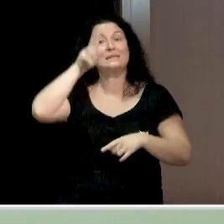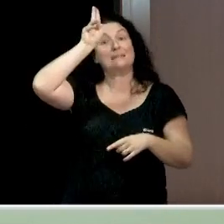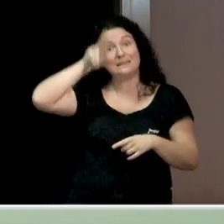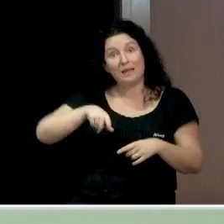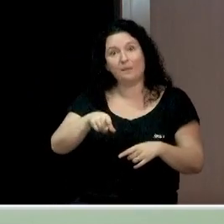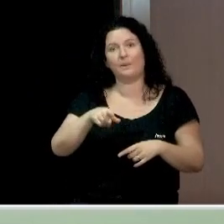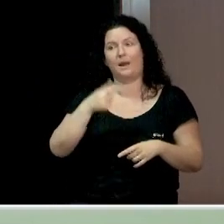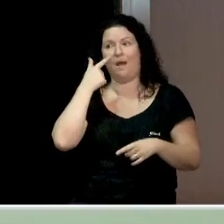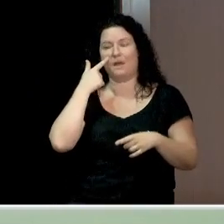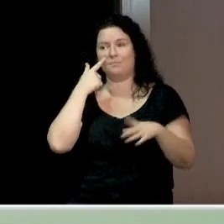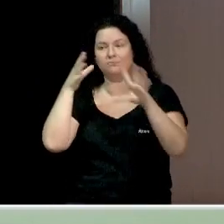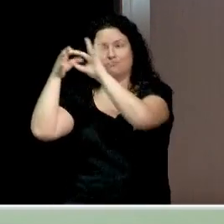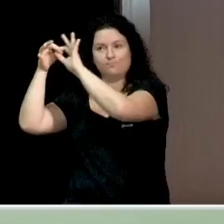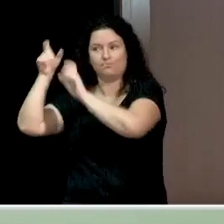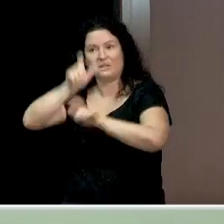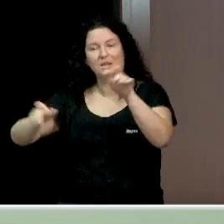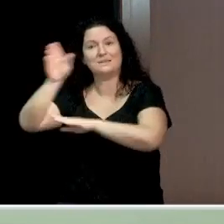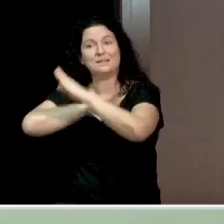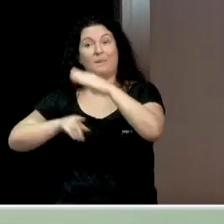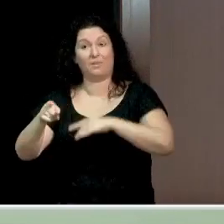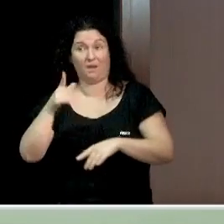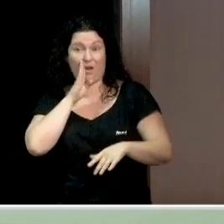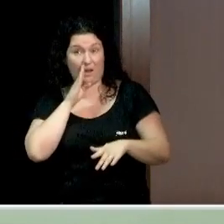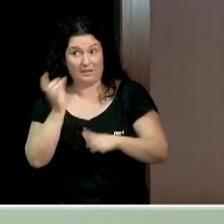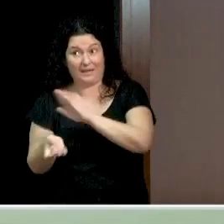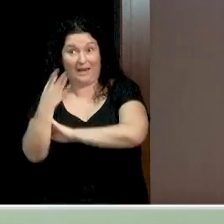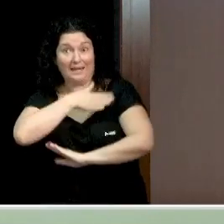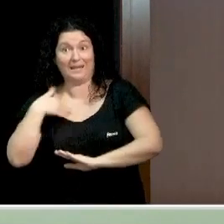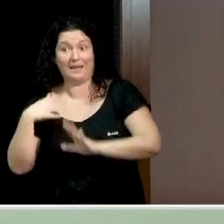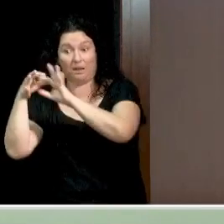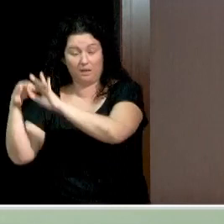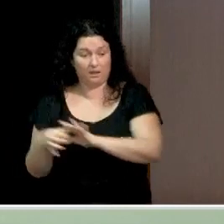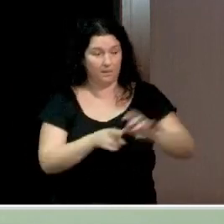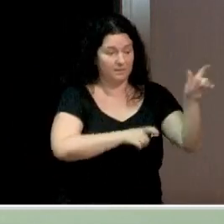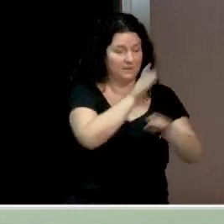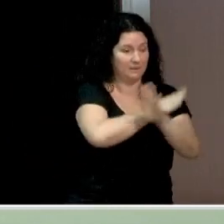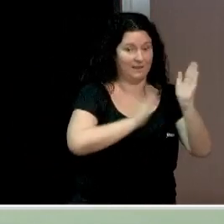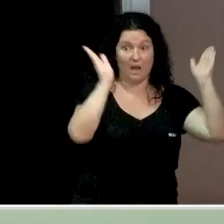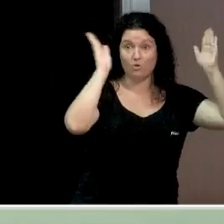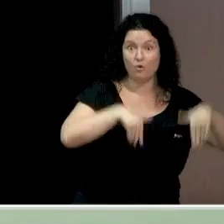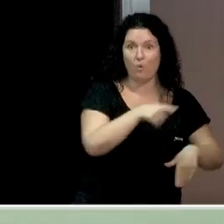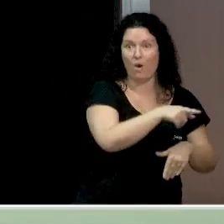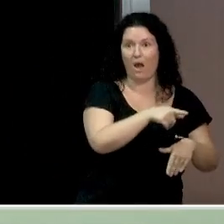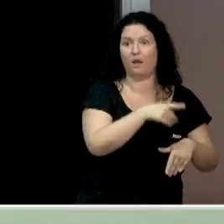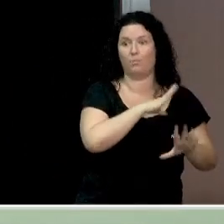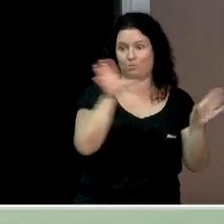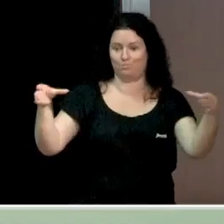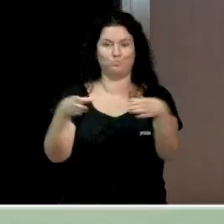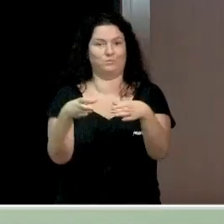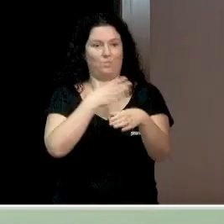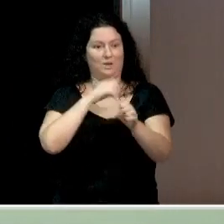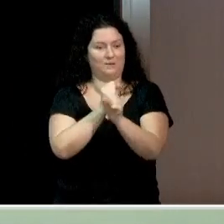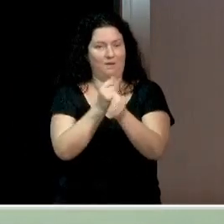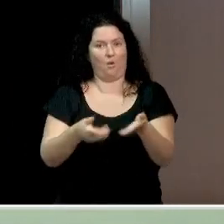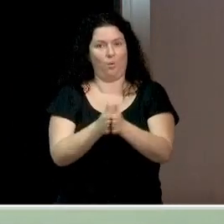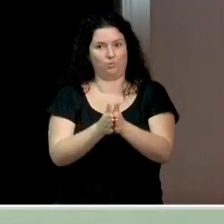ese link entre personas con discapacidad que deciden emprender y personas sin discapacidad que podrían formar buenos grupos de trabajo